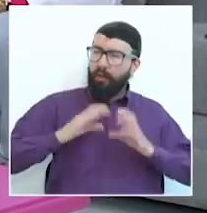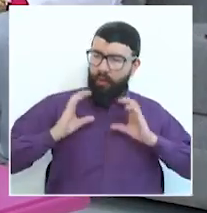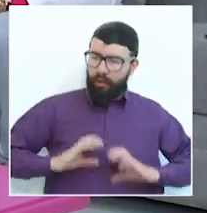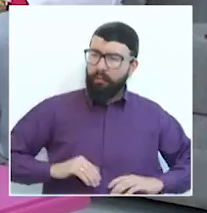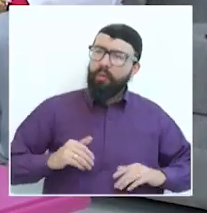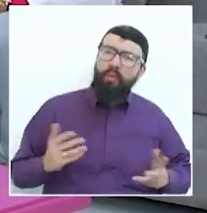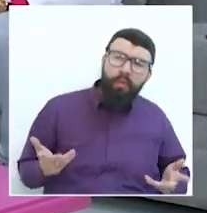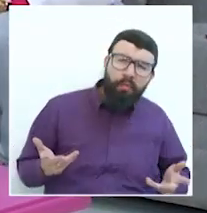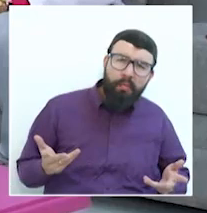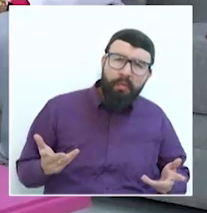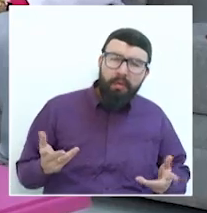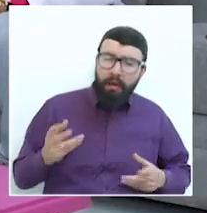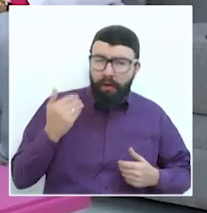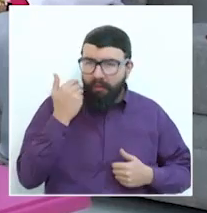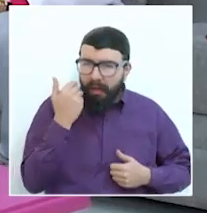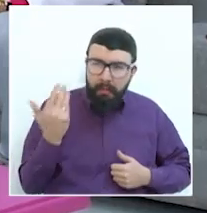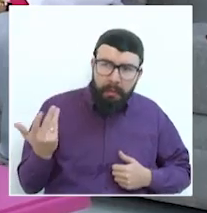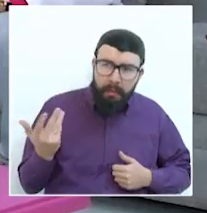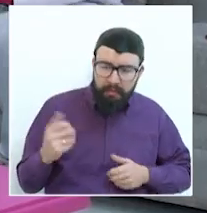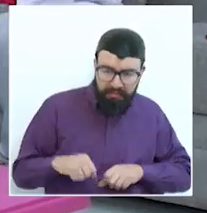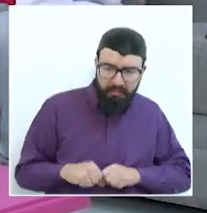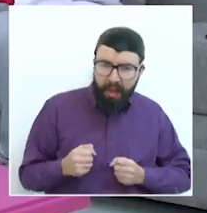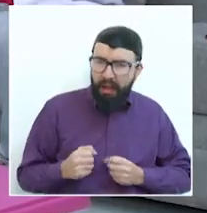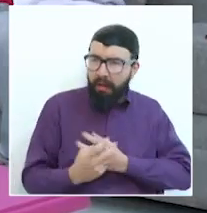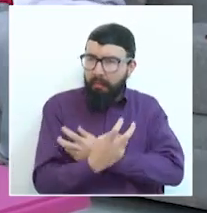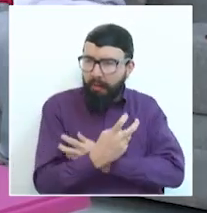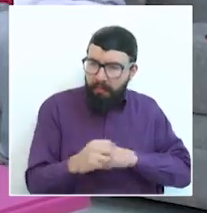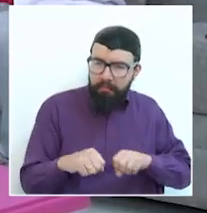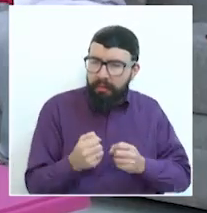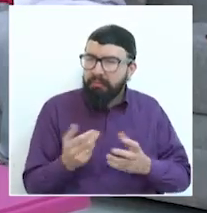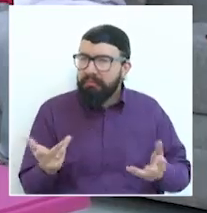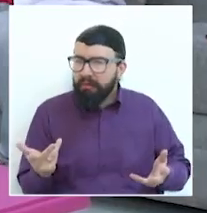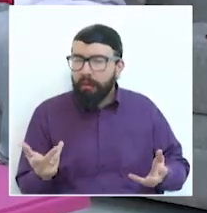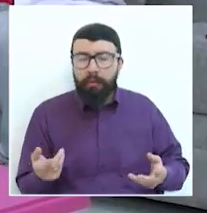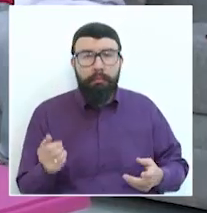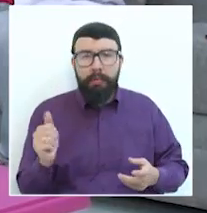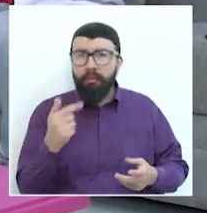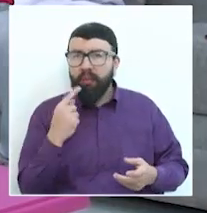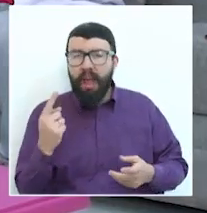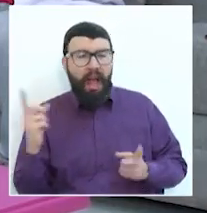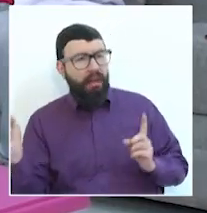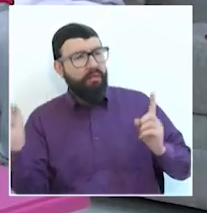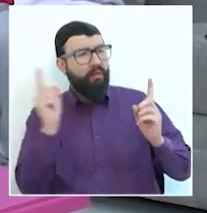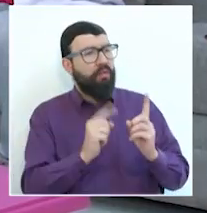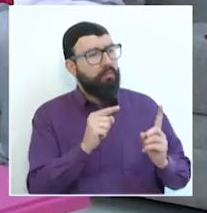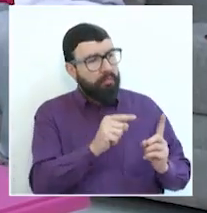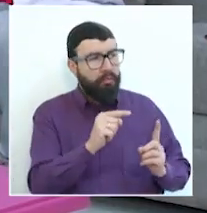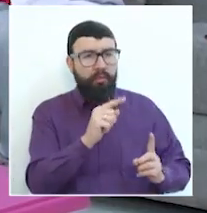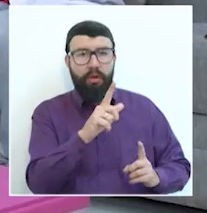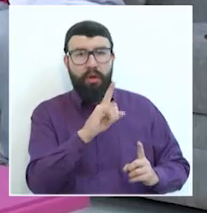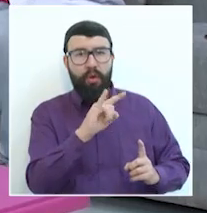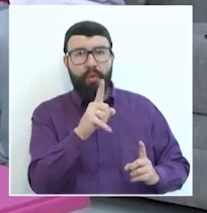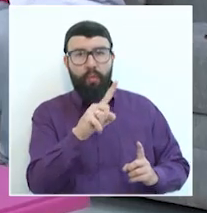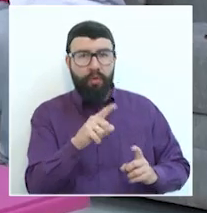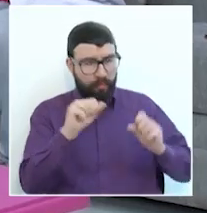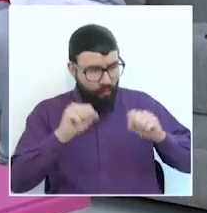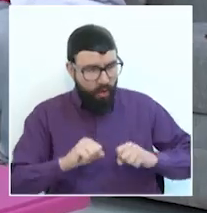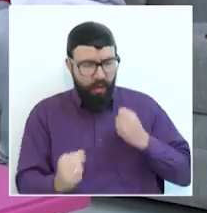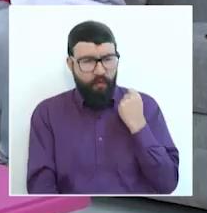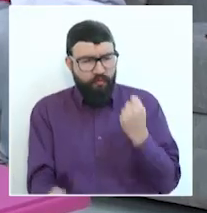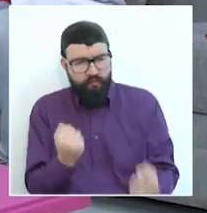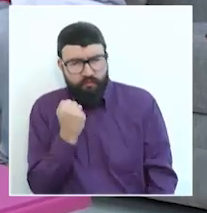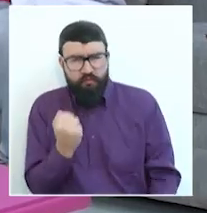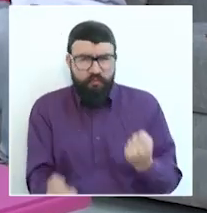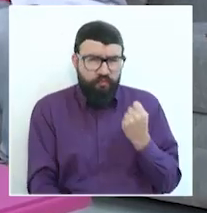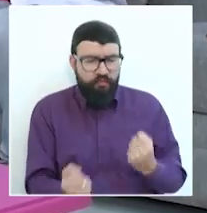podrá estar Julián para que él diga, me voy para donde Luis a hacer CrossFit? ¿O tengo que empezar con una